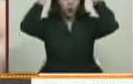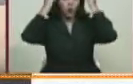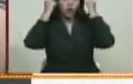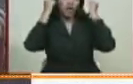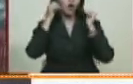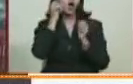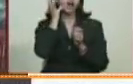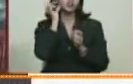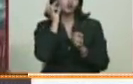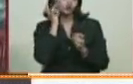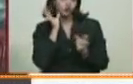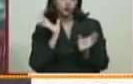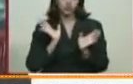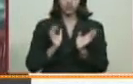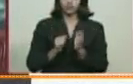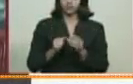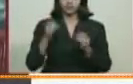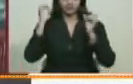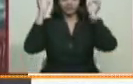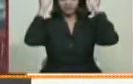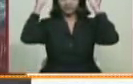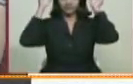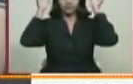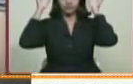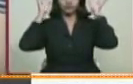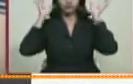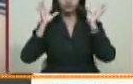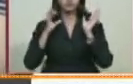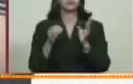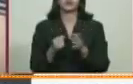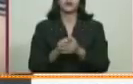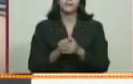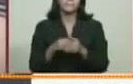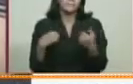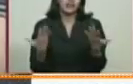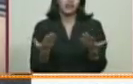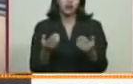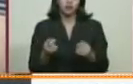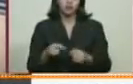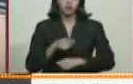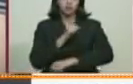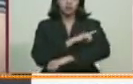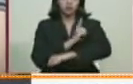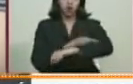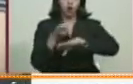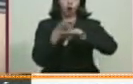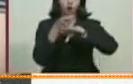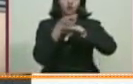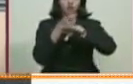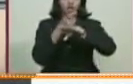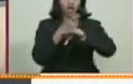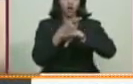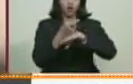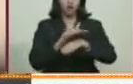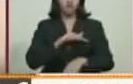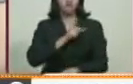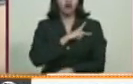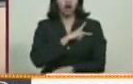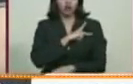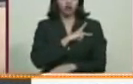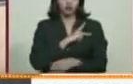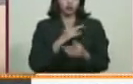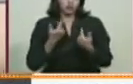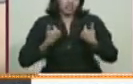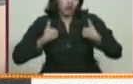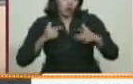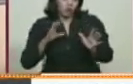inventarían cualquier cosa. ¿Para qué? ¿Para qué? Para imponer un gobierno de facto totalmente, según mi